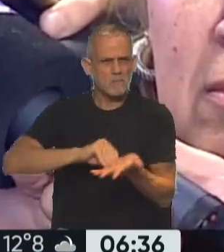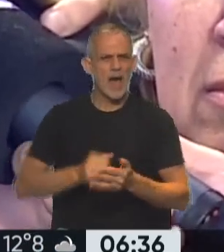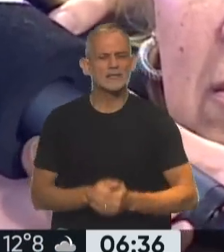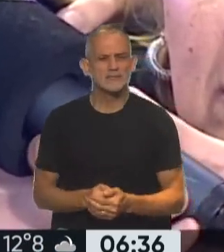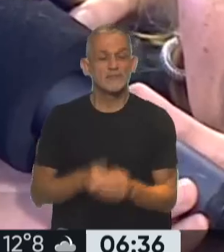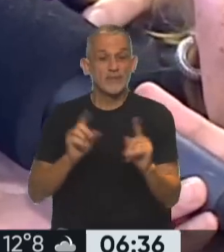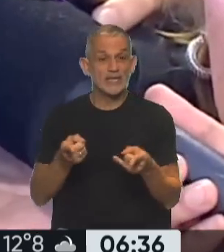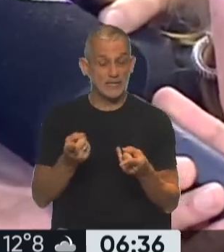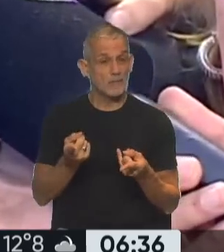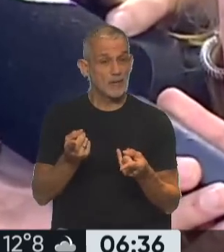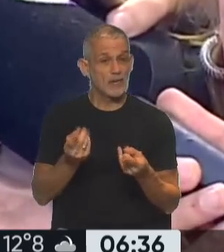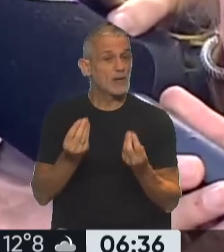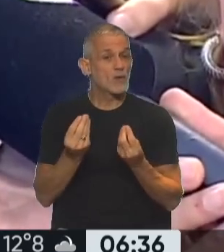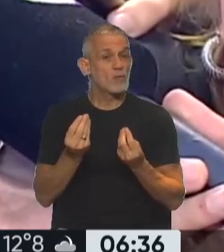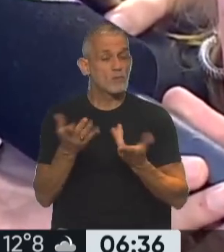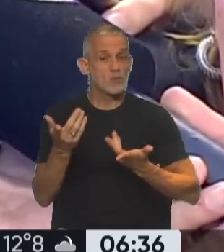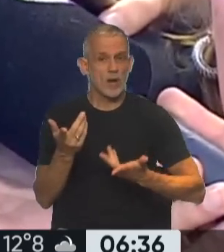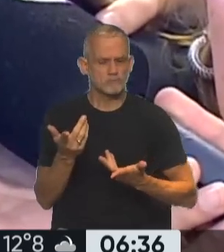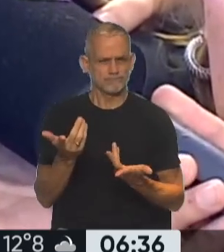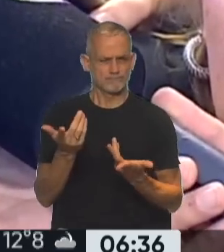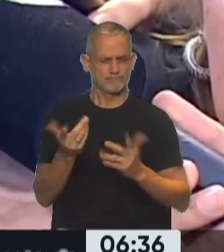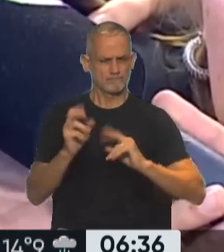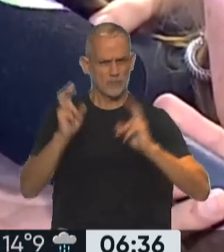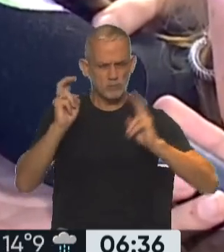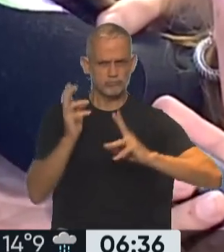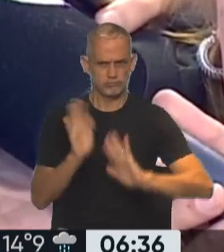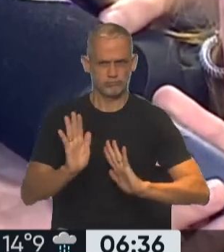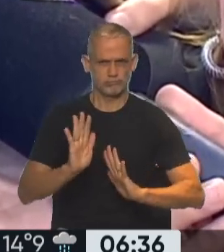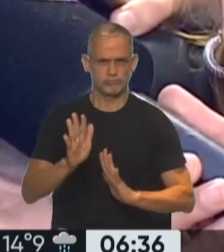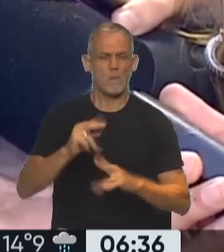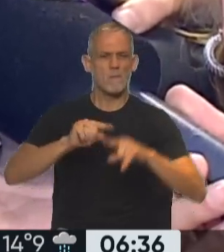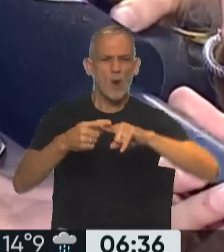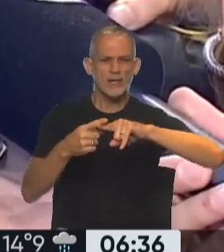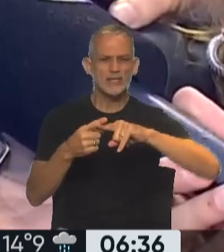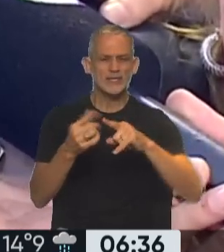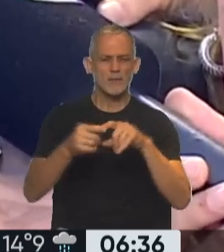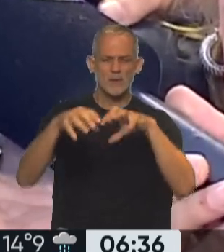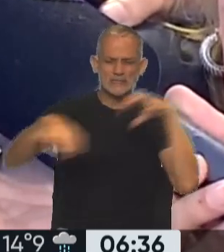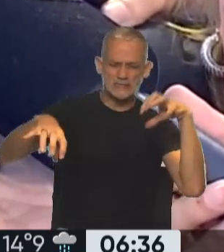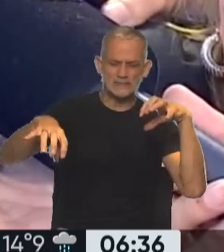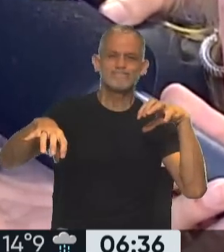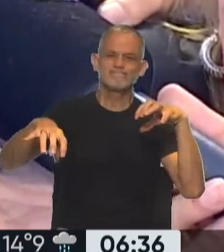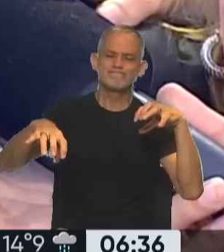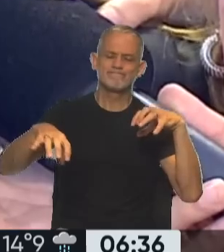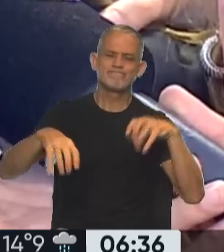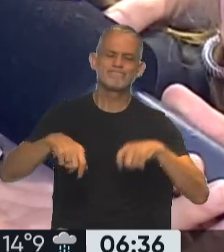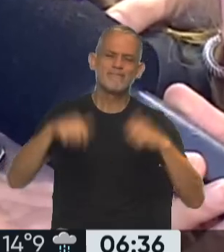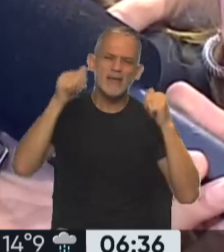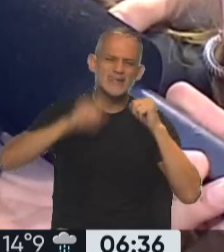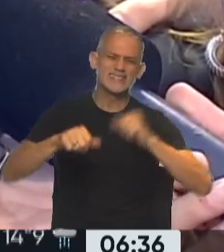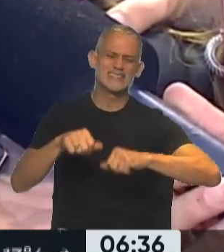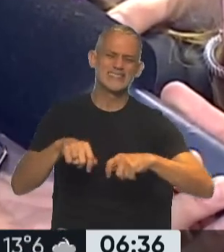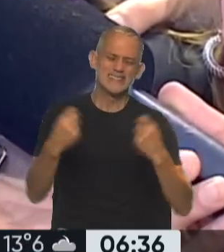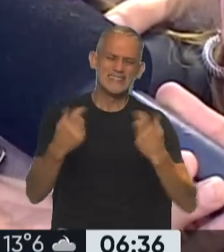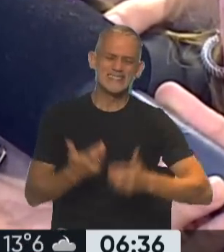muy fuerte, una señal, creo yo, hacia la política, que las grietas hacen mucho daño, y desde